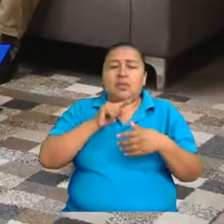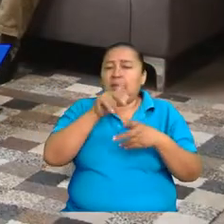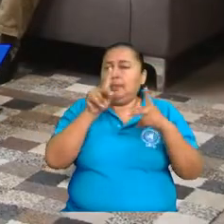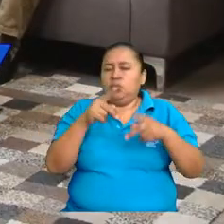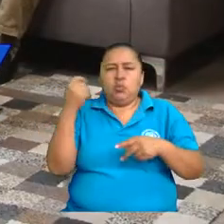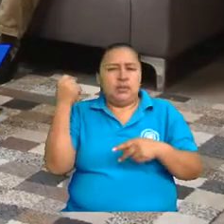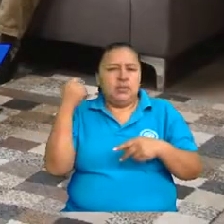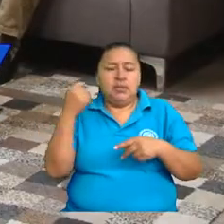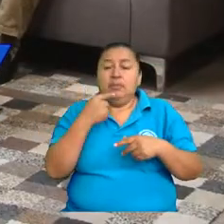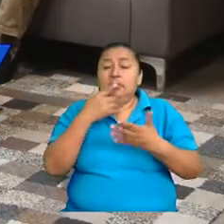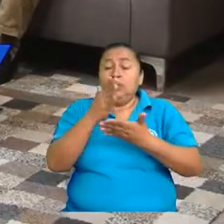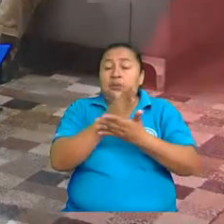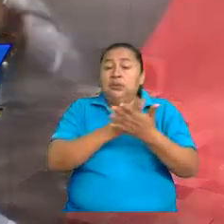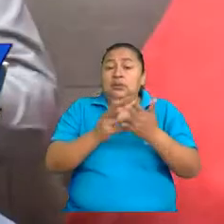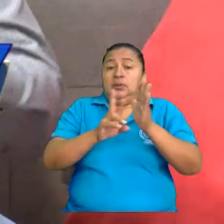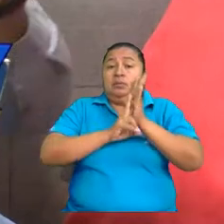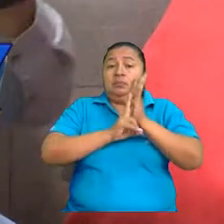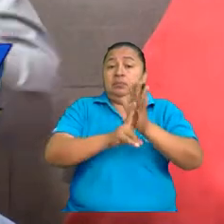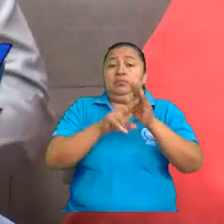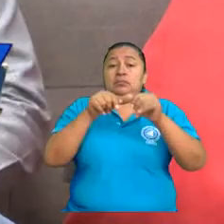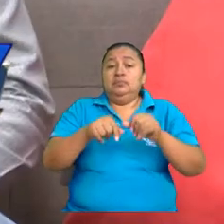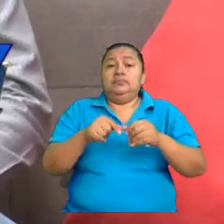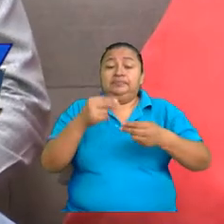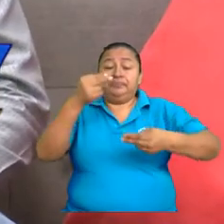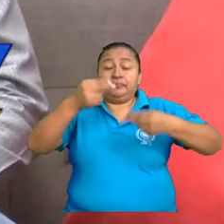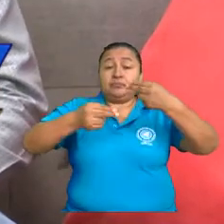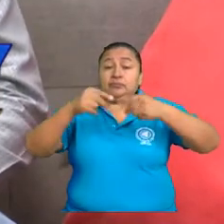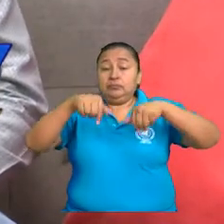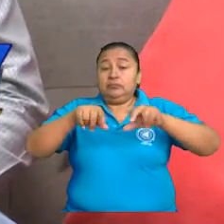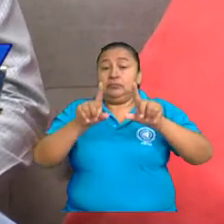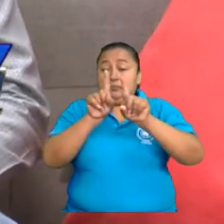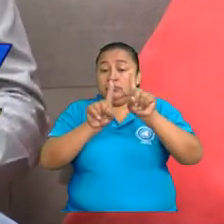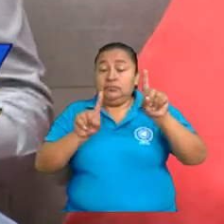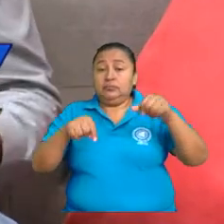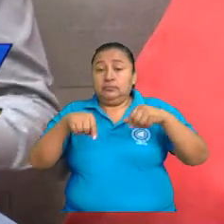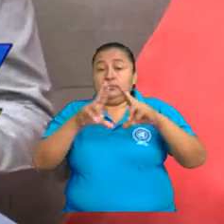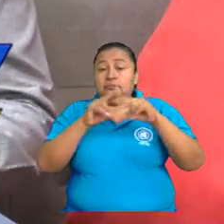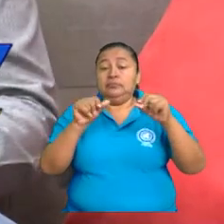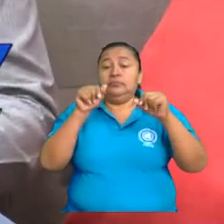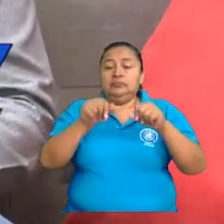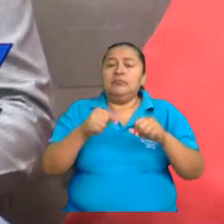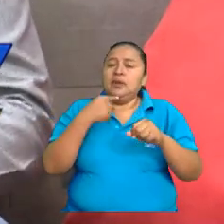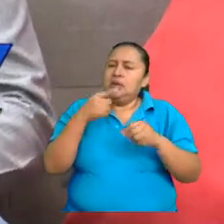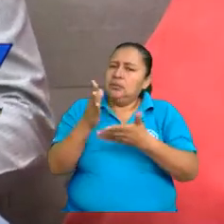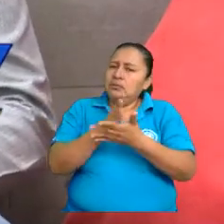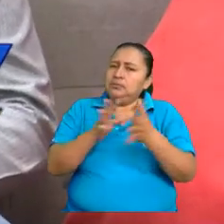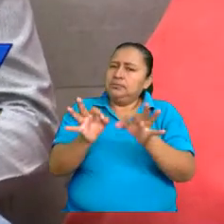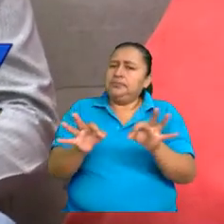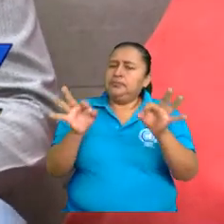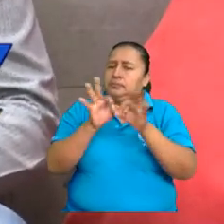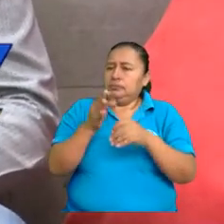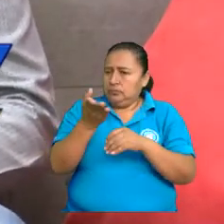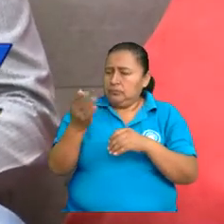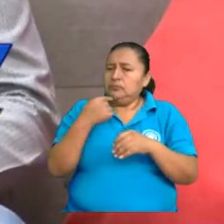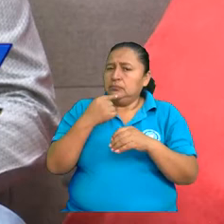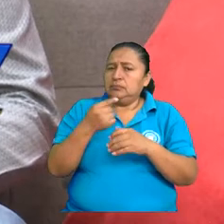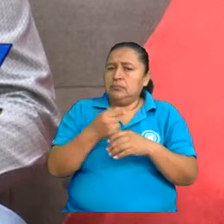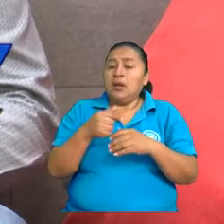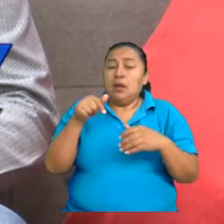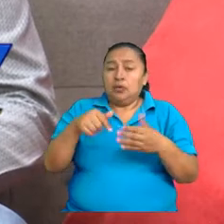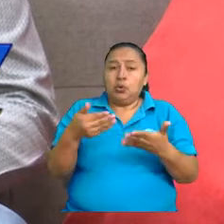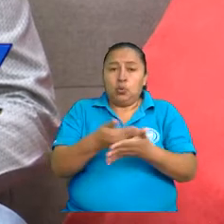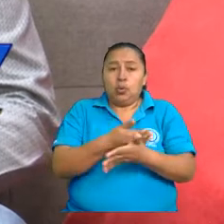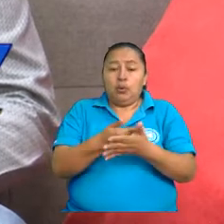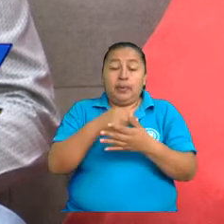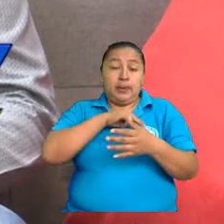qué algunas respuestas en las estadísticas de Nicaragua. Y es claro, todo este aspecto que usted mencionaba, esto no es nuevo para nosotros y